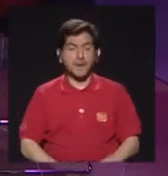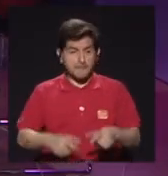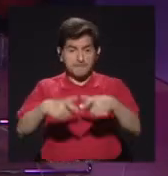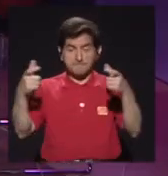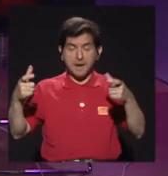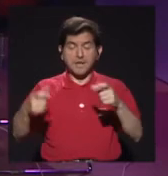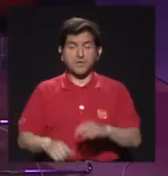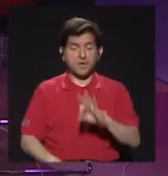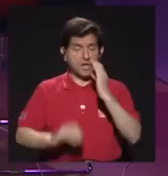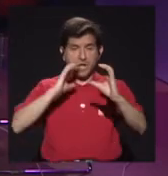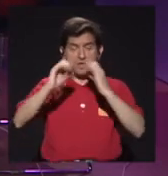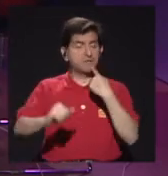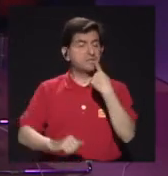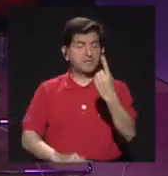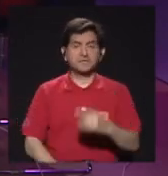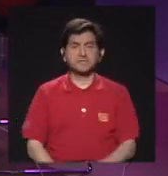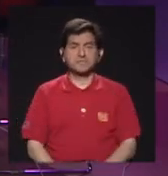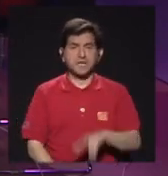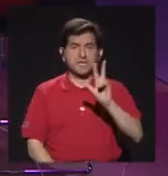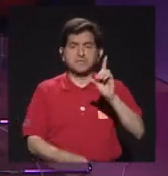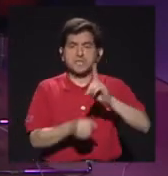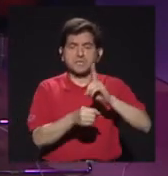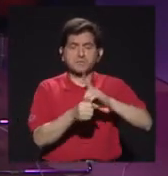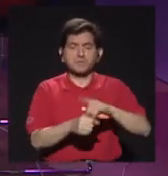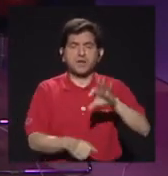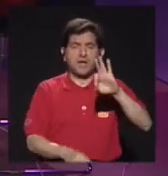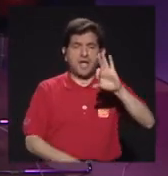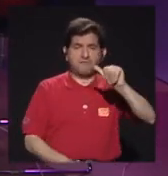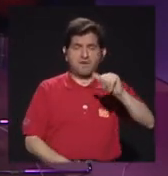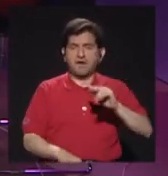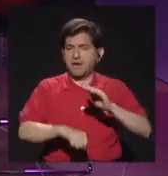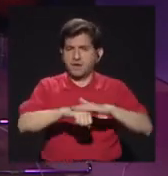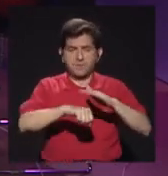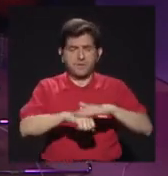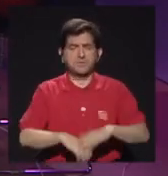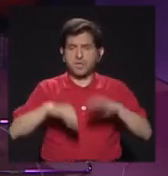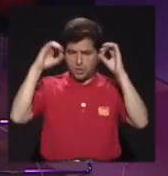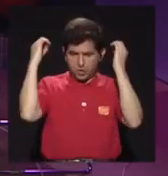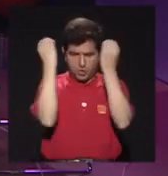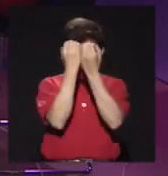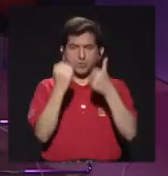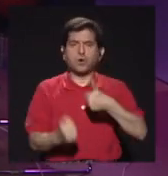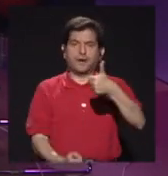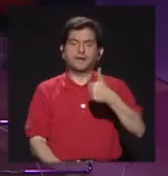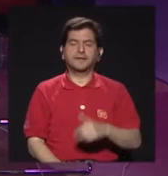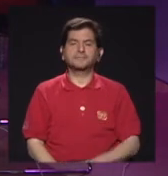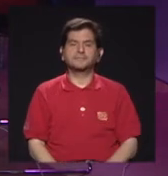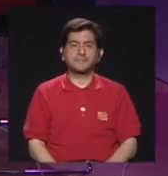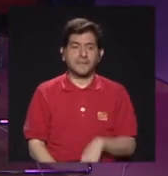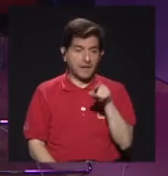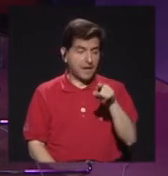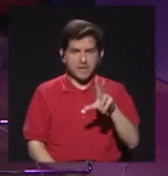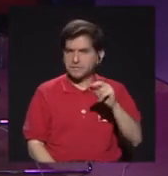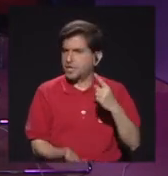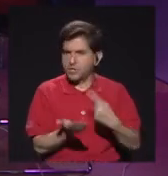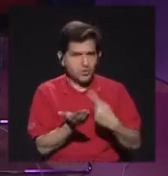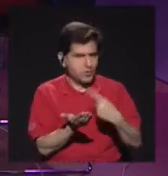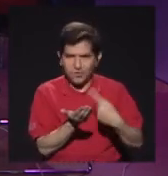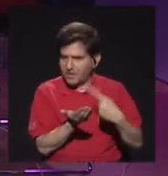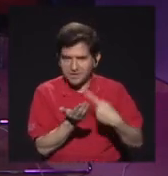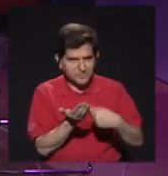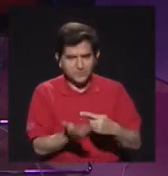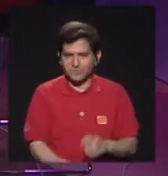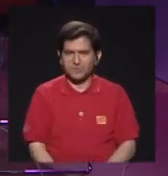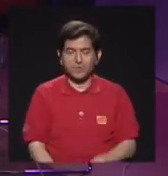mayoría de los medios lo que reportan es los tres diputados del frente amplio que no permitieron que ottón solís ganara en realidad es el 9 la discusión creo yo